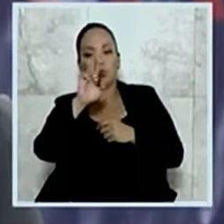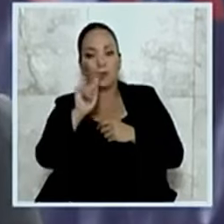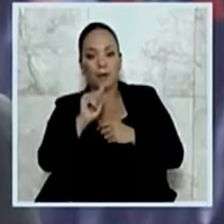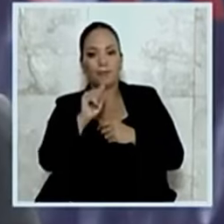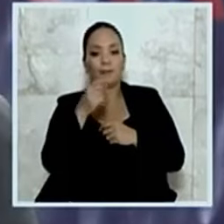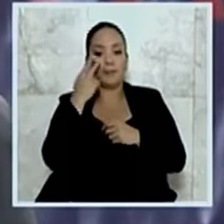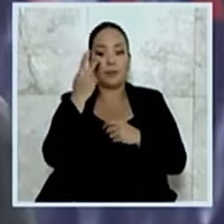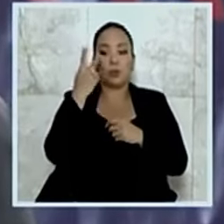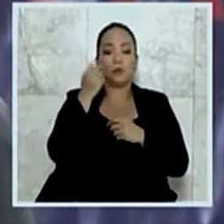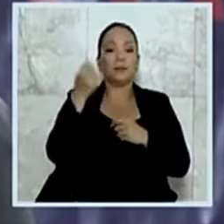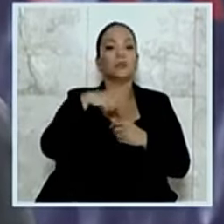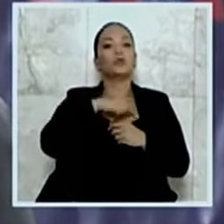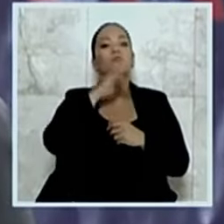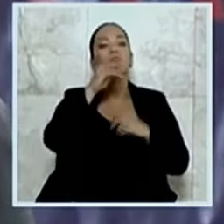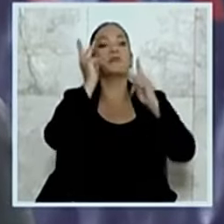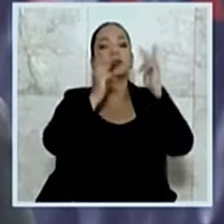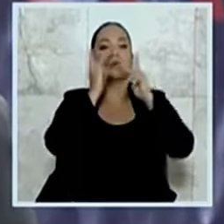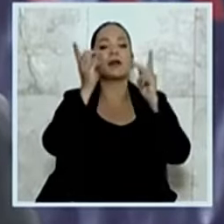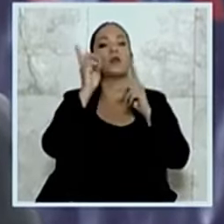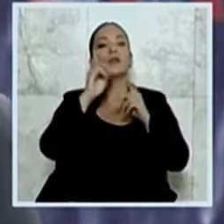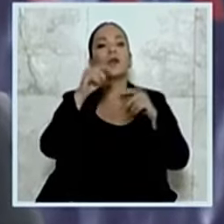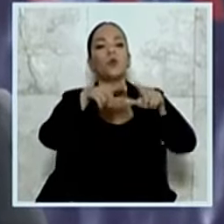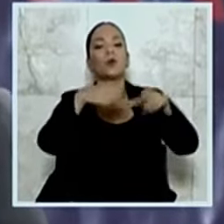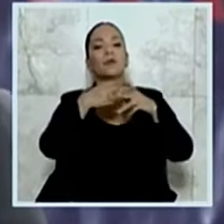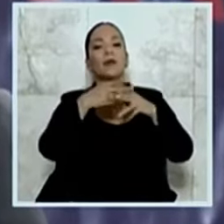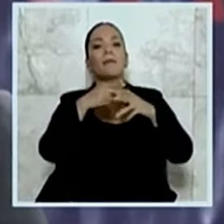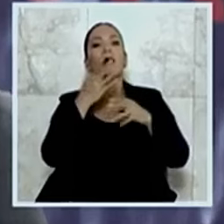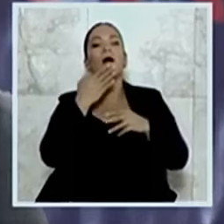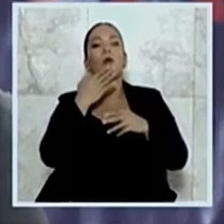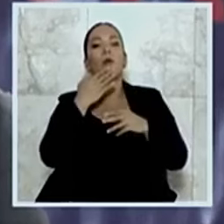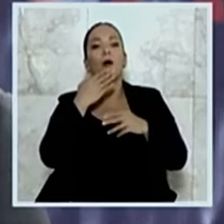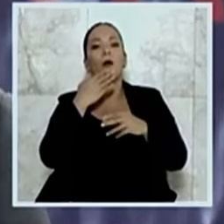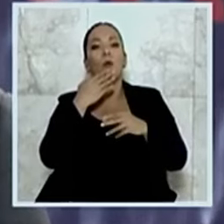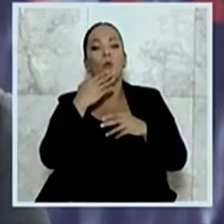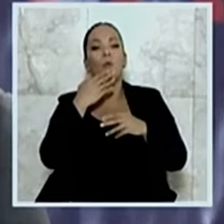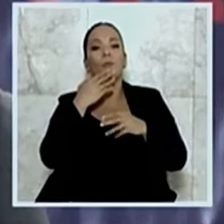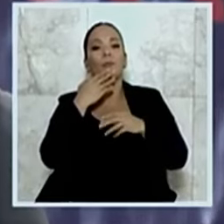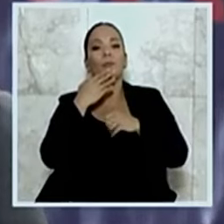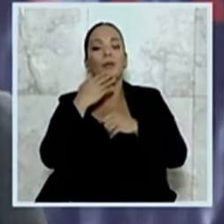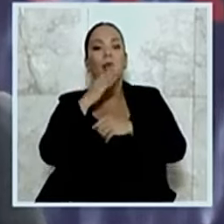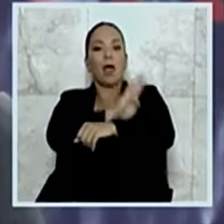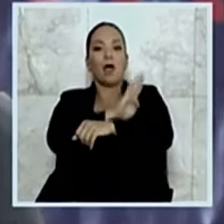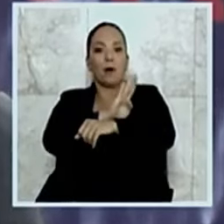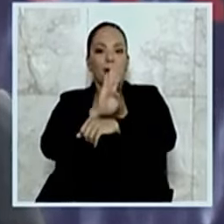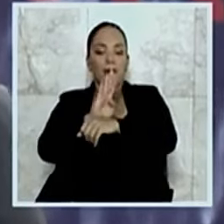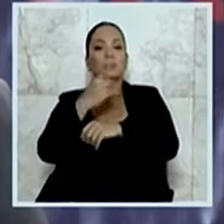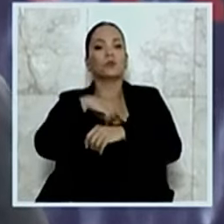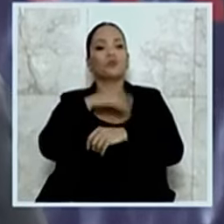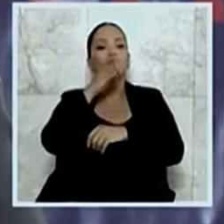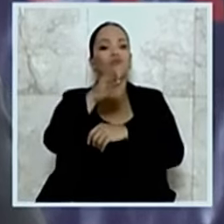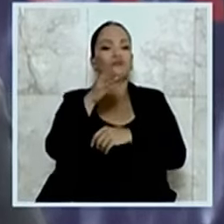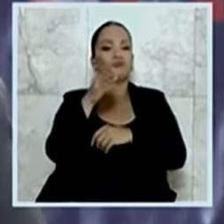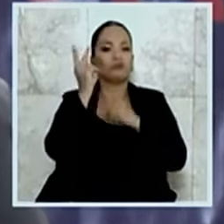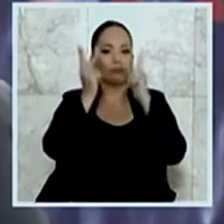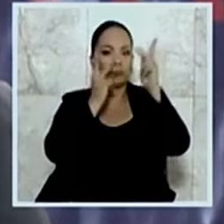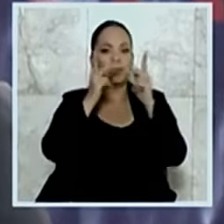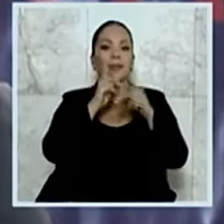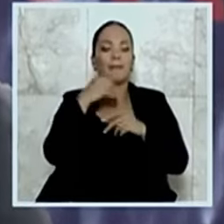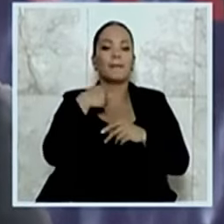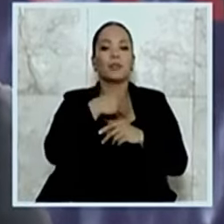Adelante. Buenas tardes. Con respecto al tema de acuicultura, nosotros iniciamos hace como 2 meses con una